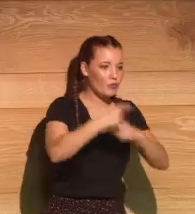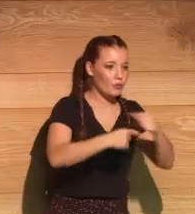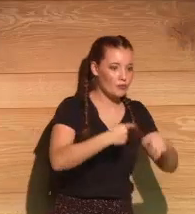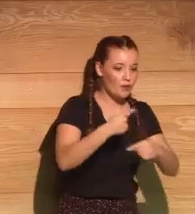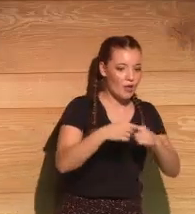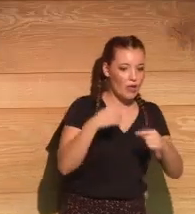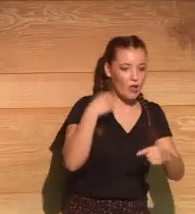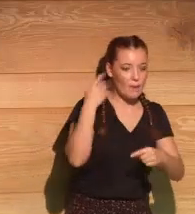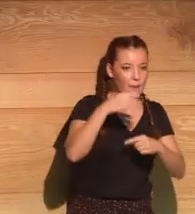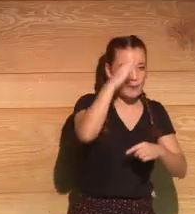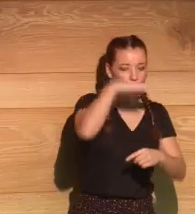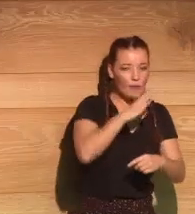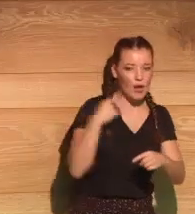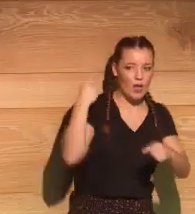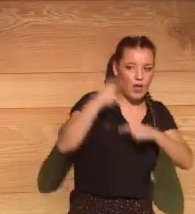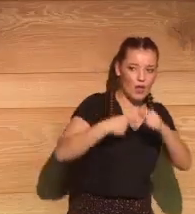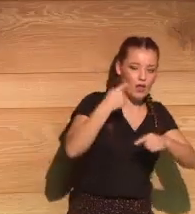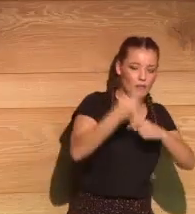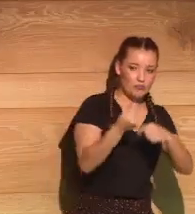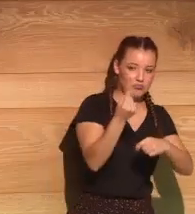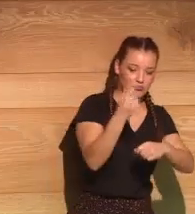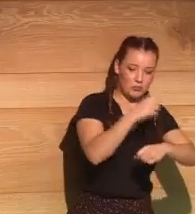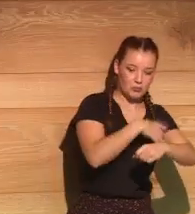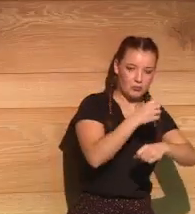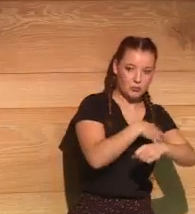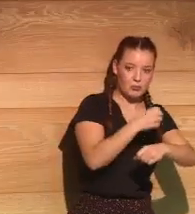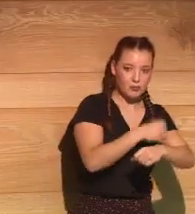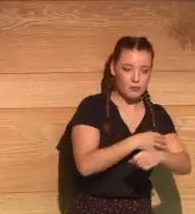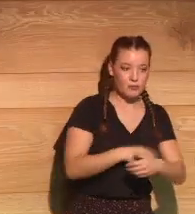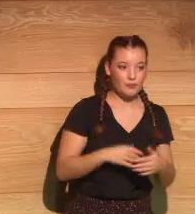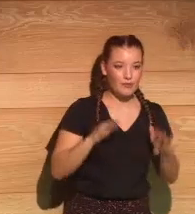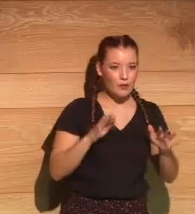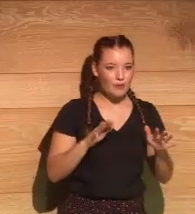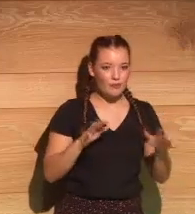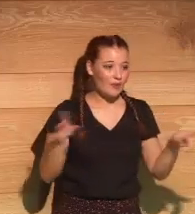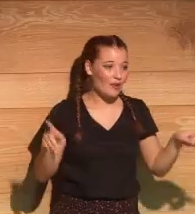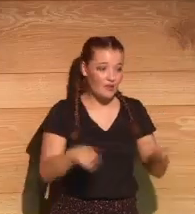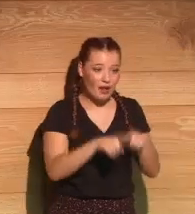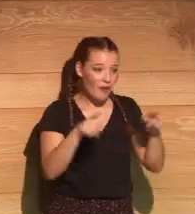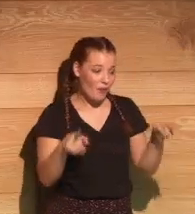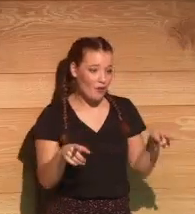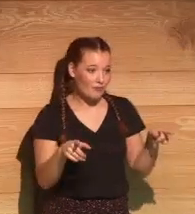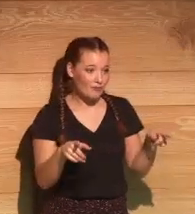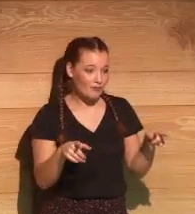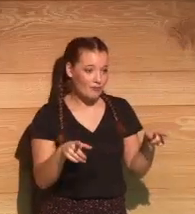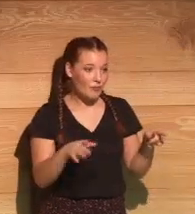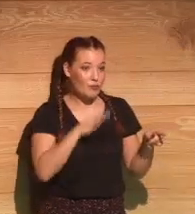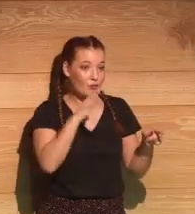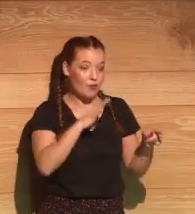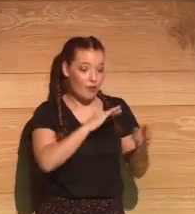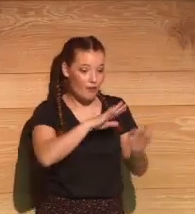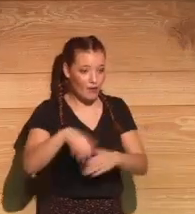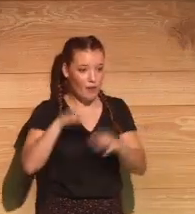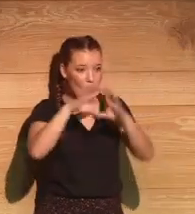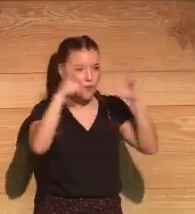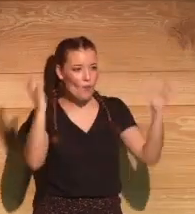abuelas. Entonces, pero eso, ¿qué más da que vayas a heredar si al final lo que no vas a tener es un